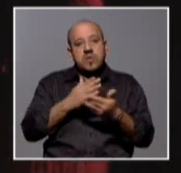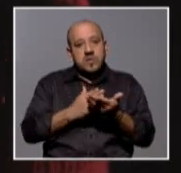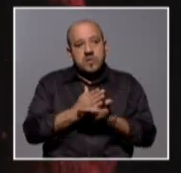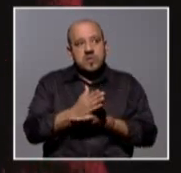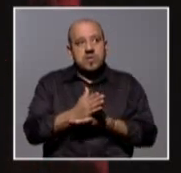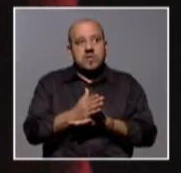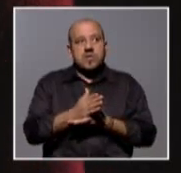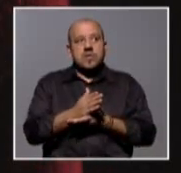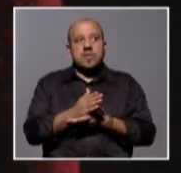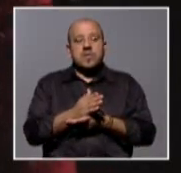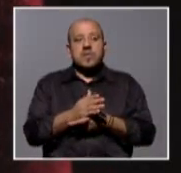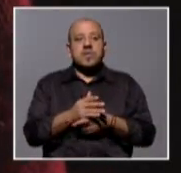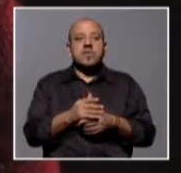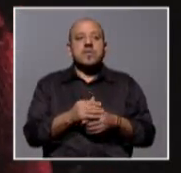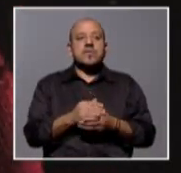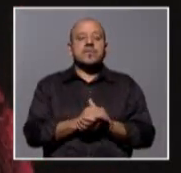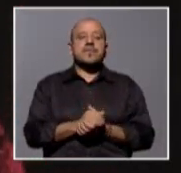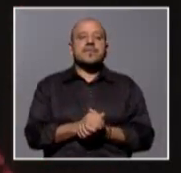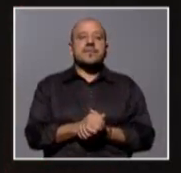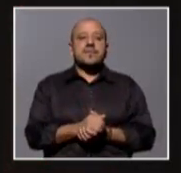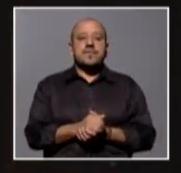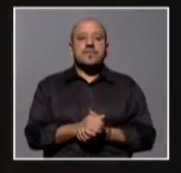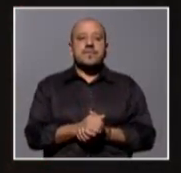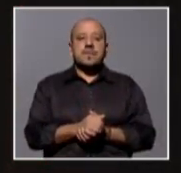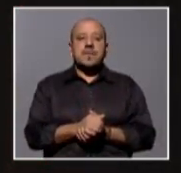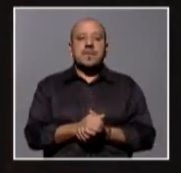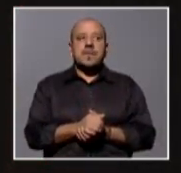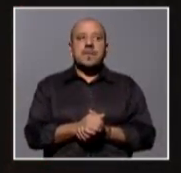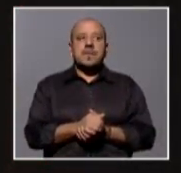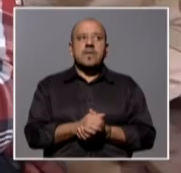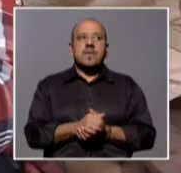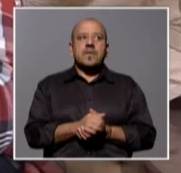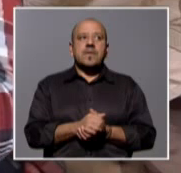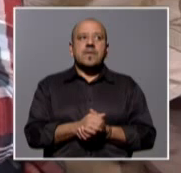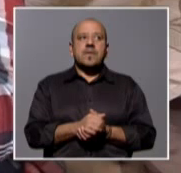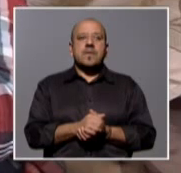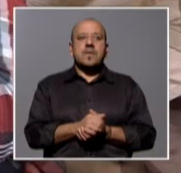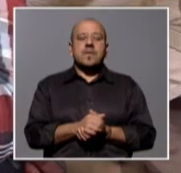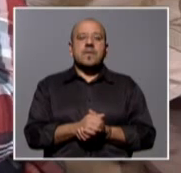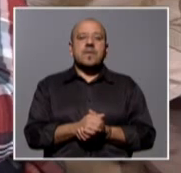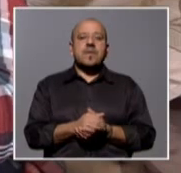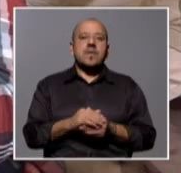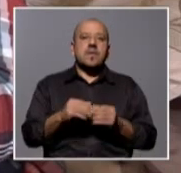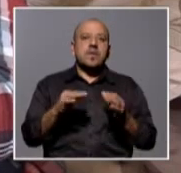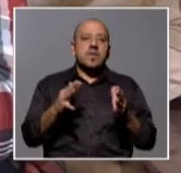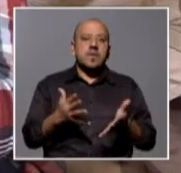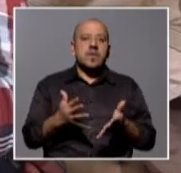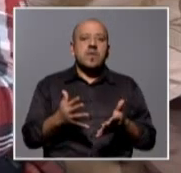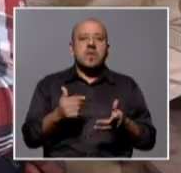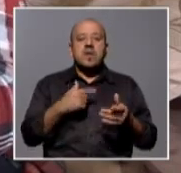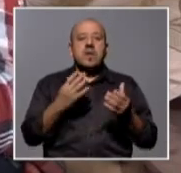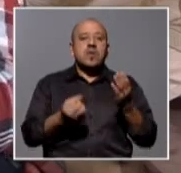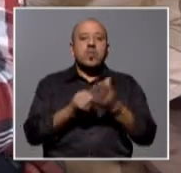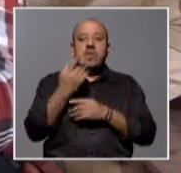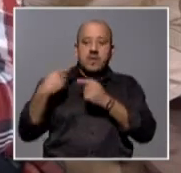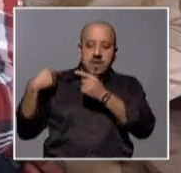esté quien esté teniendo ese cargo, ¿no? La irrupción o la entrada de nuevas